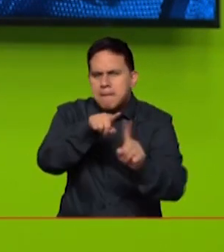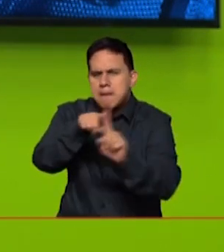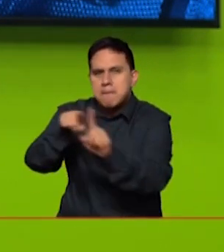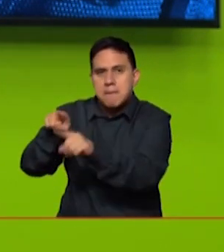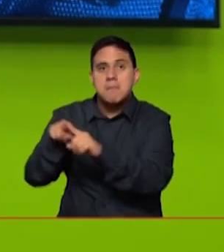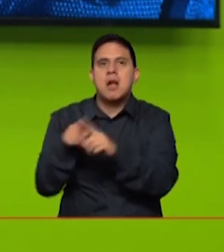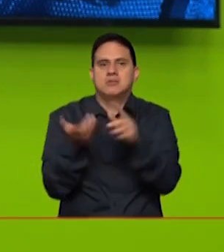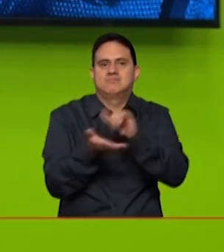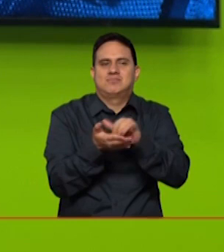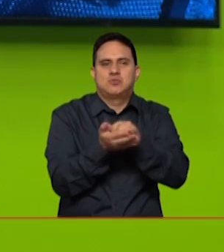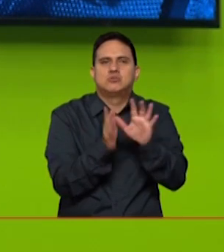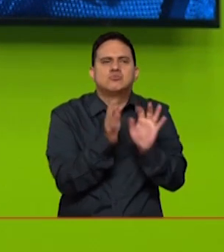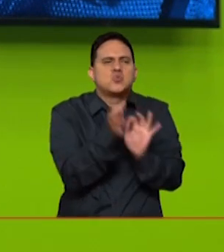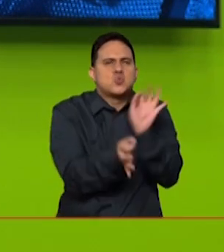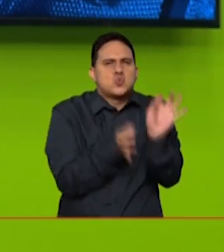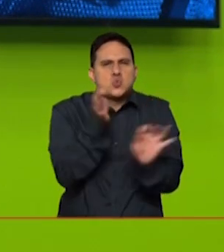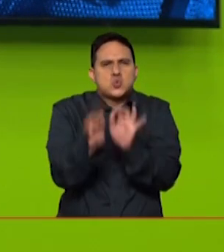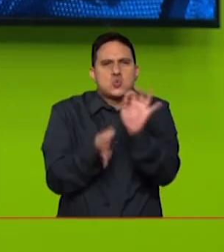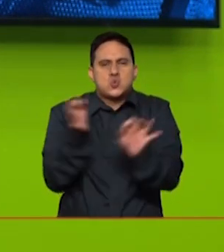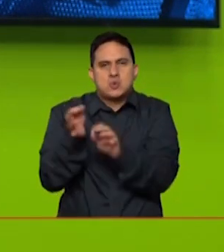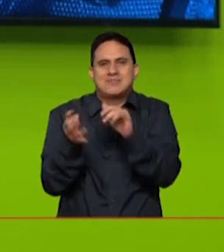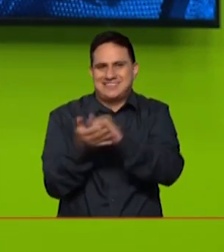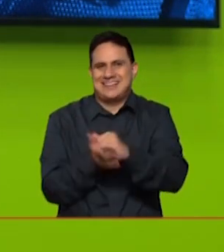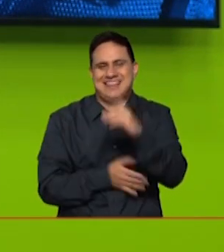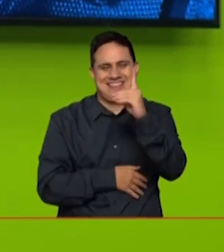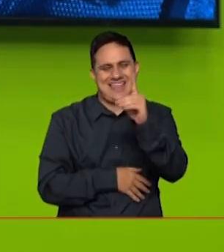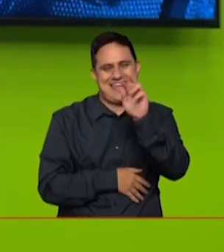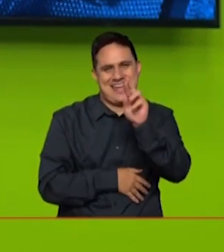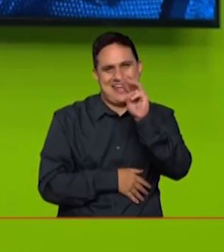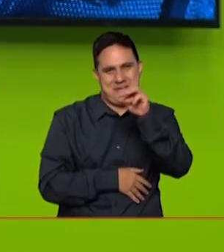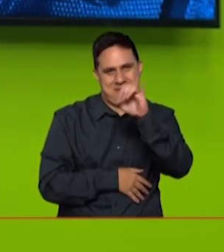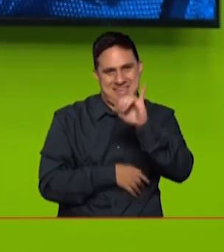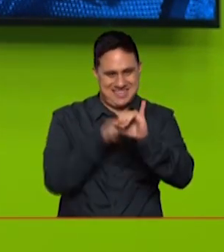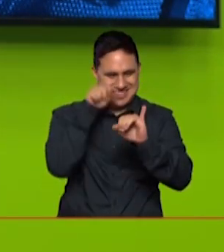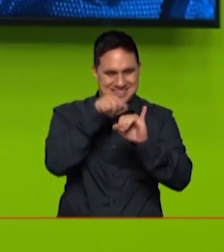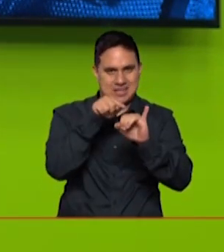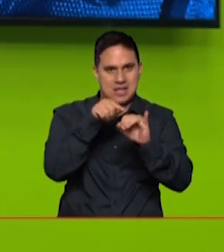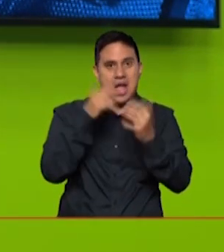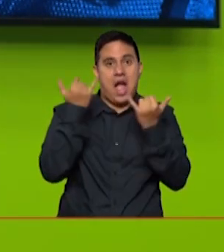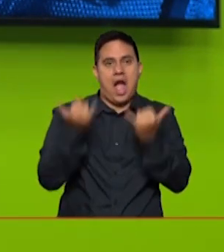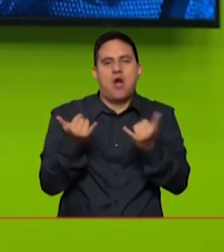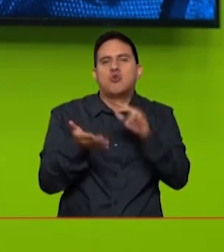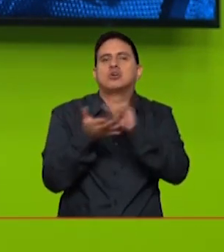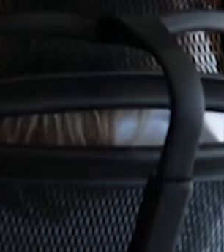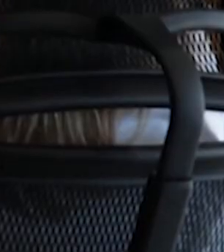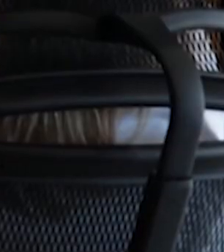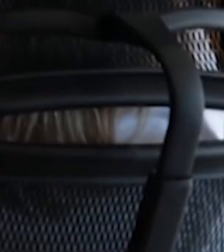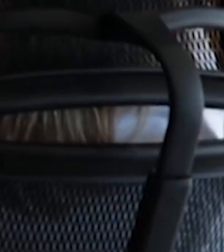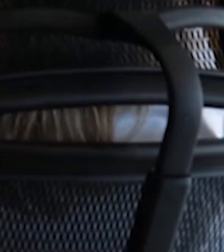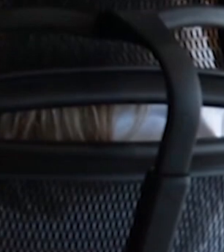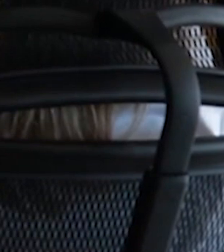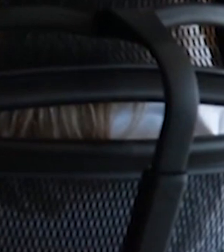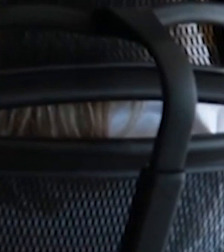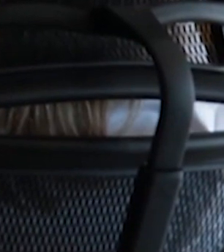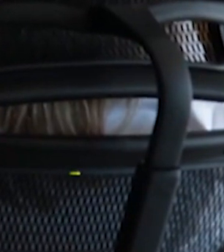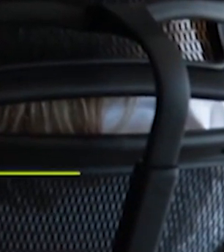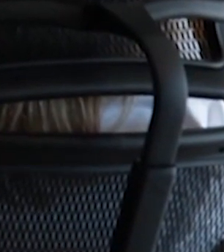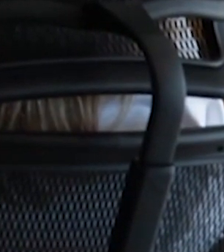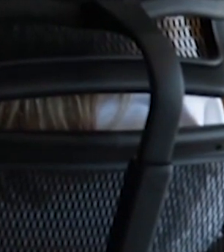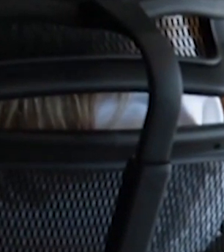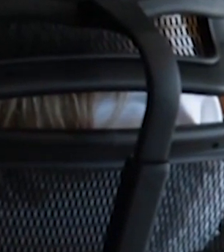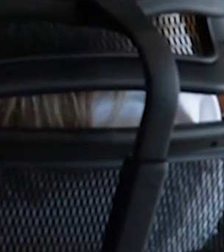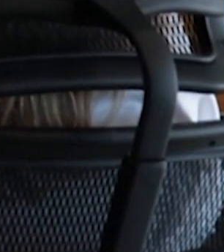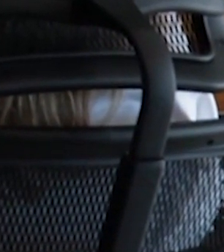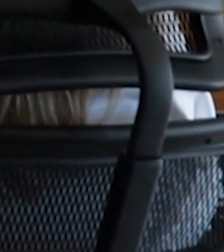distrito Regional de manejo integrado de rmi Rut nativos que ahora se llamará brut nativos